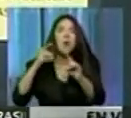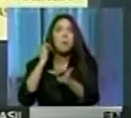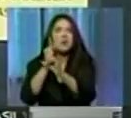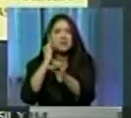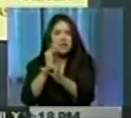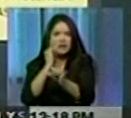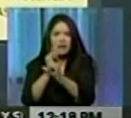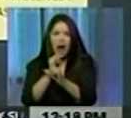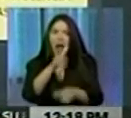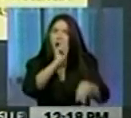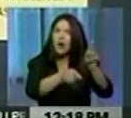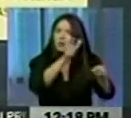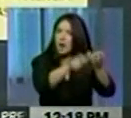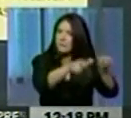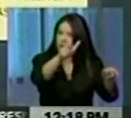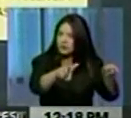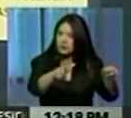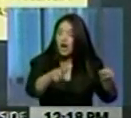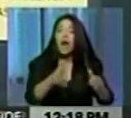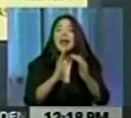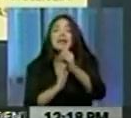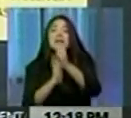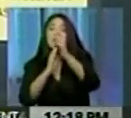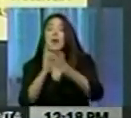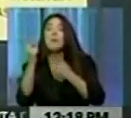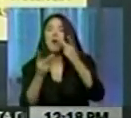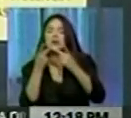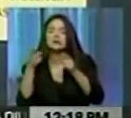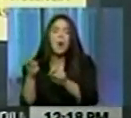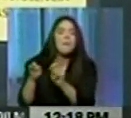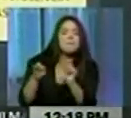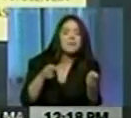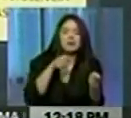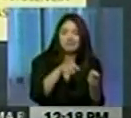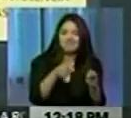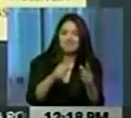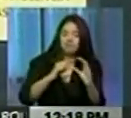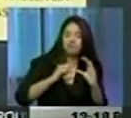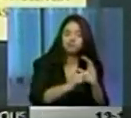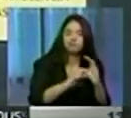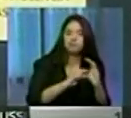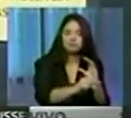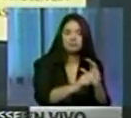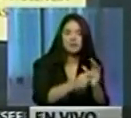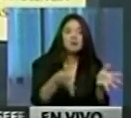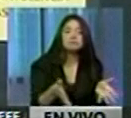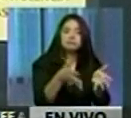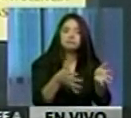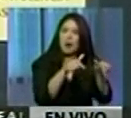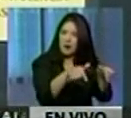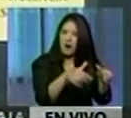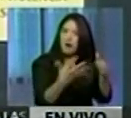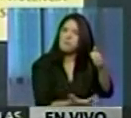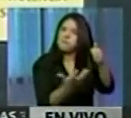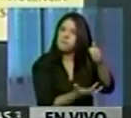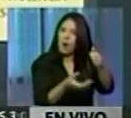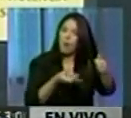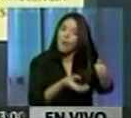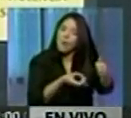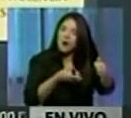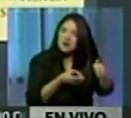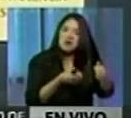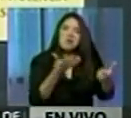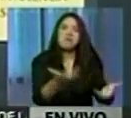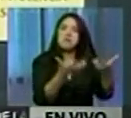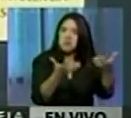son contratados por activistas políticos de la derecha nacional reclutan e incitan a personas a guarimbiar con quema